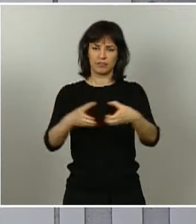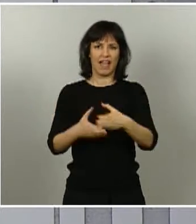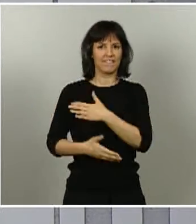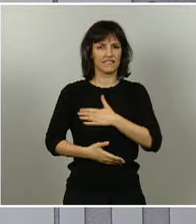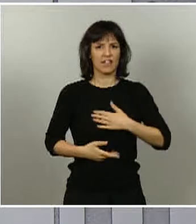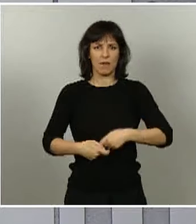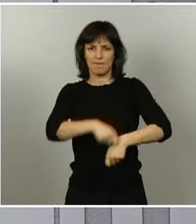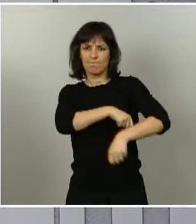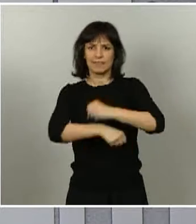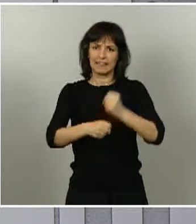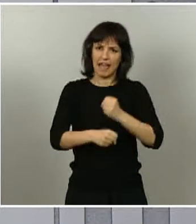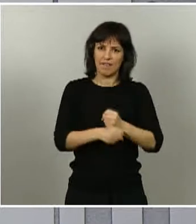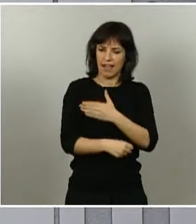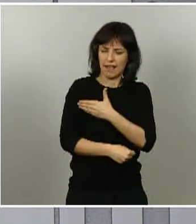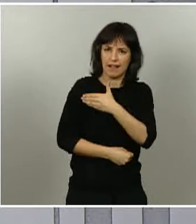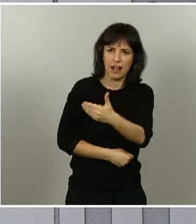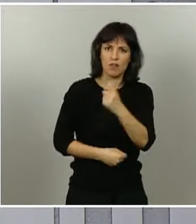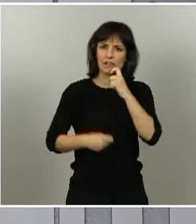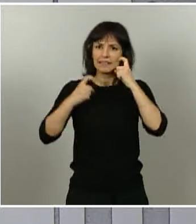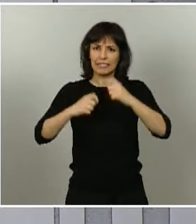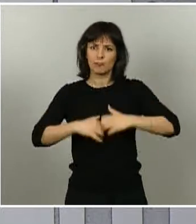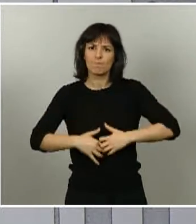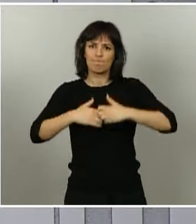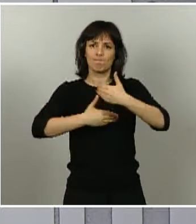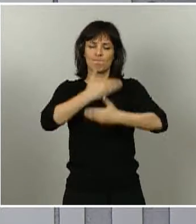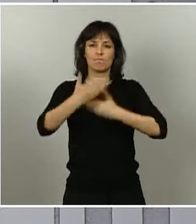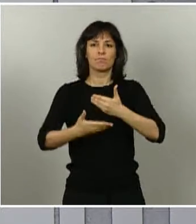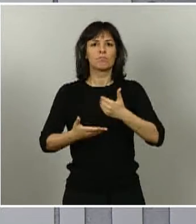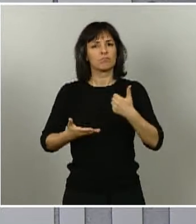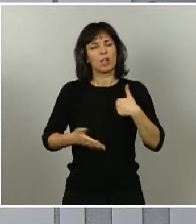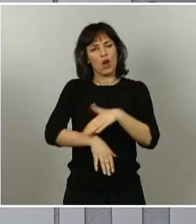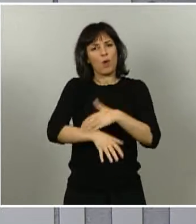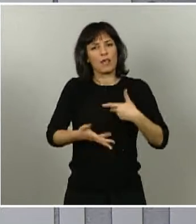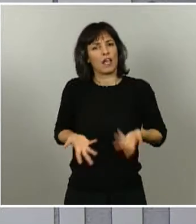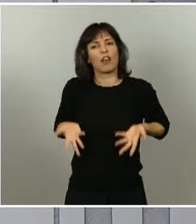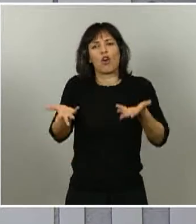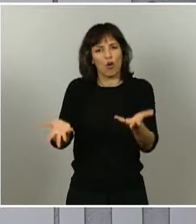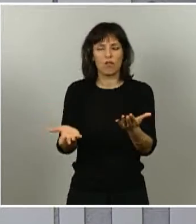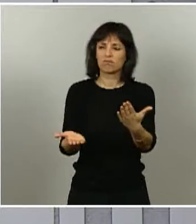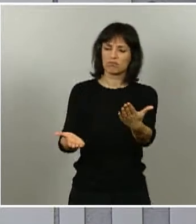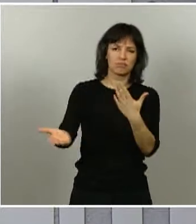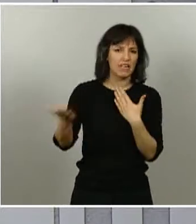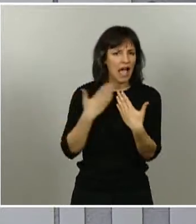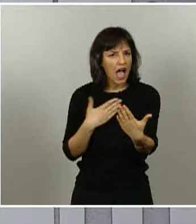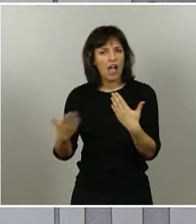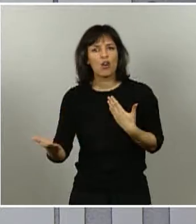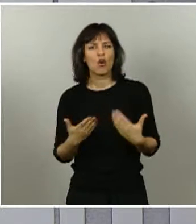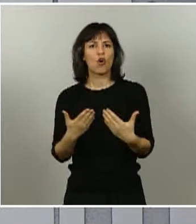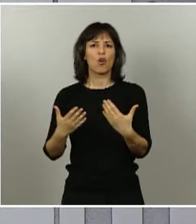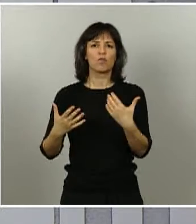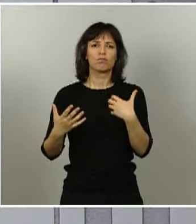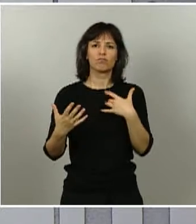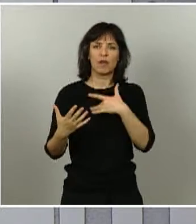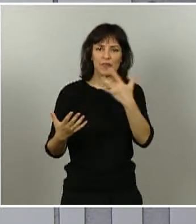ese intento de reconstrucción, van a encontrar la mano tendida, la capacidad de diálogo, la capacidad de sesión, todo aquello que